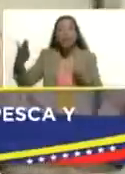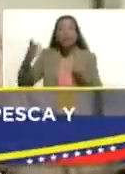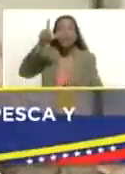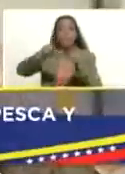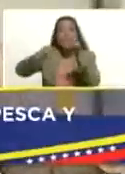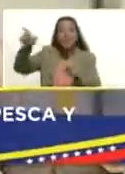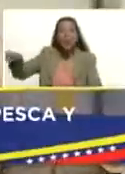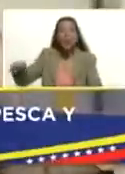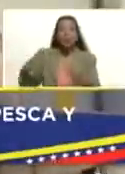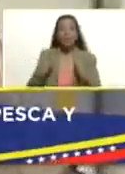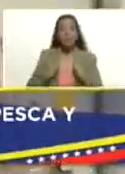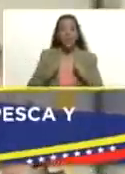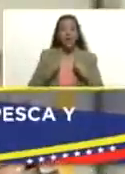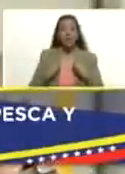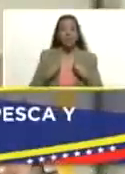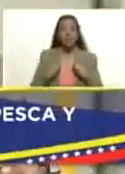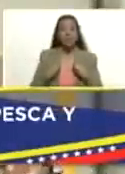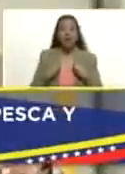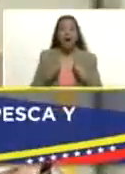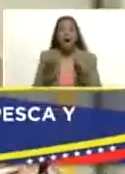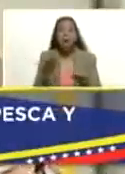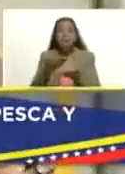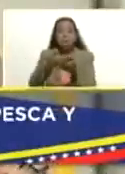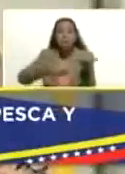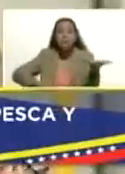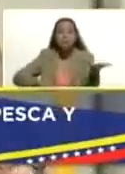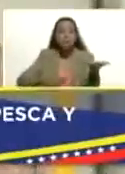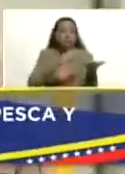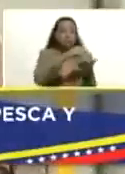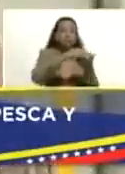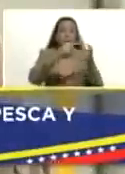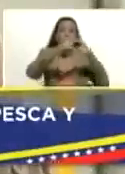de Cariaco. Y aquí tengo varios puntos de cuenta que me ha dado el ministro.